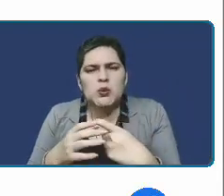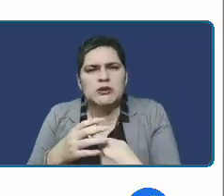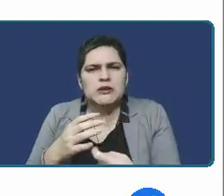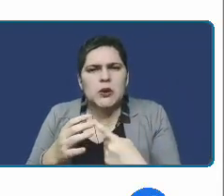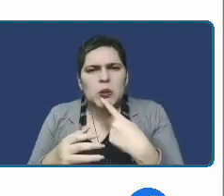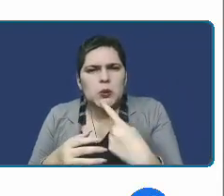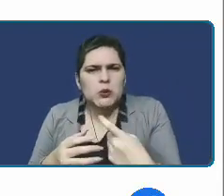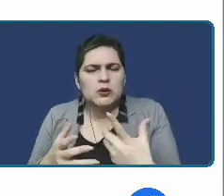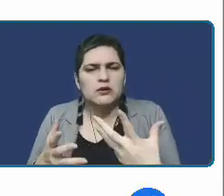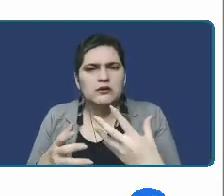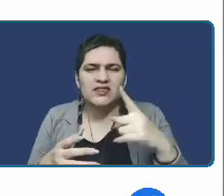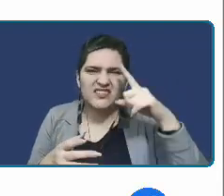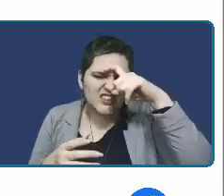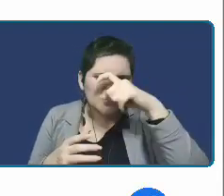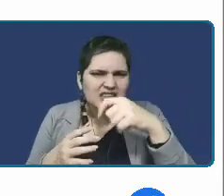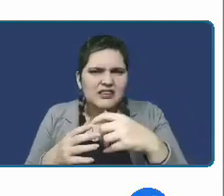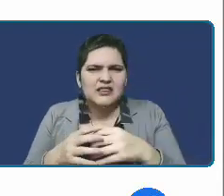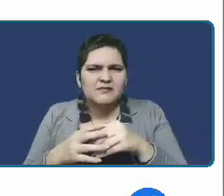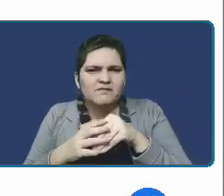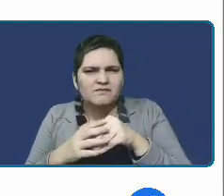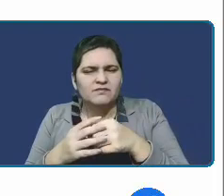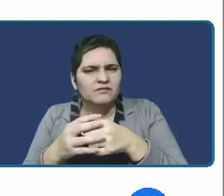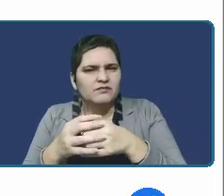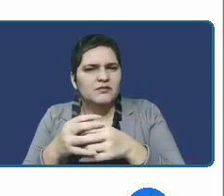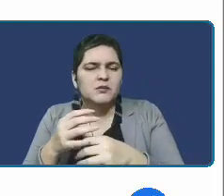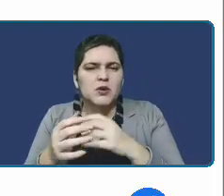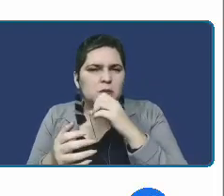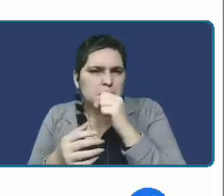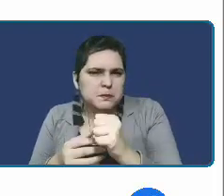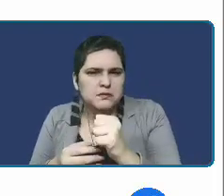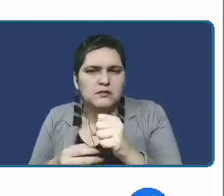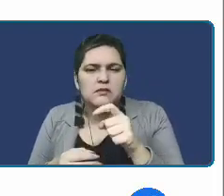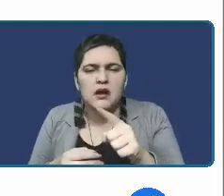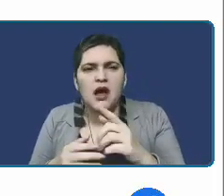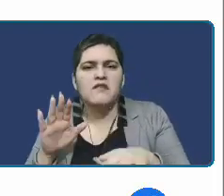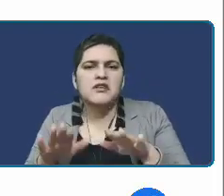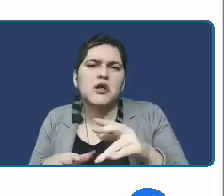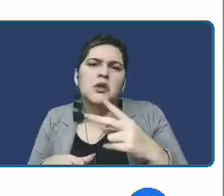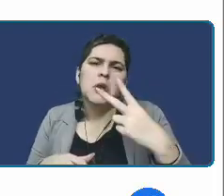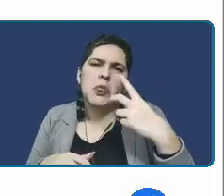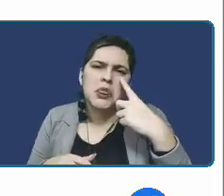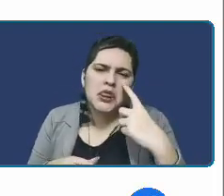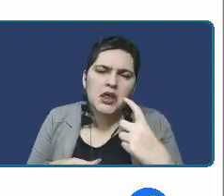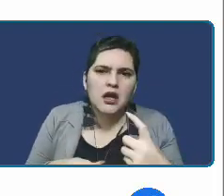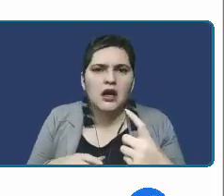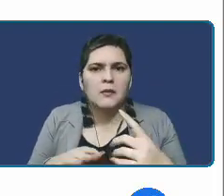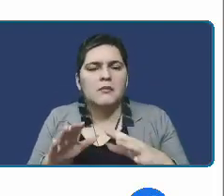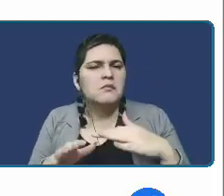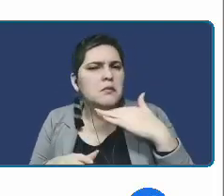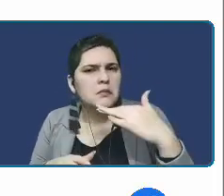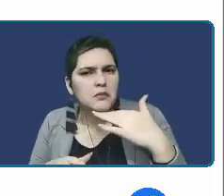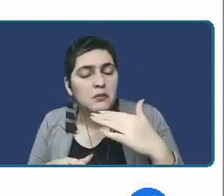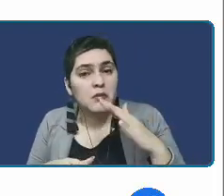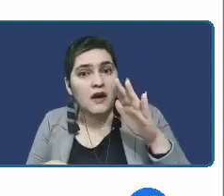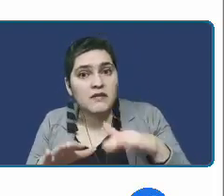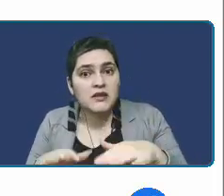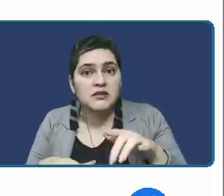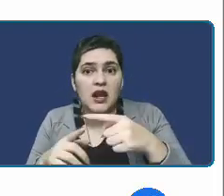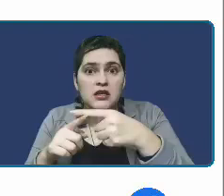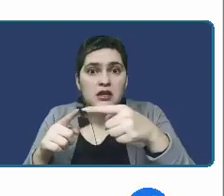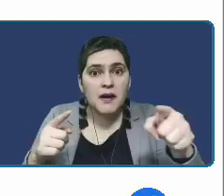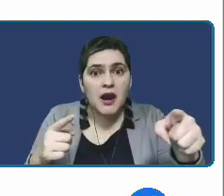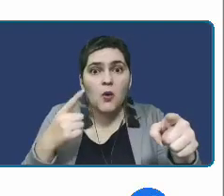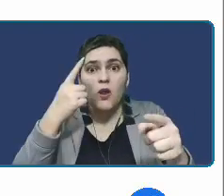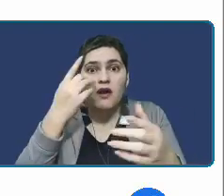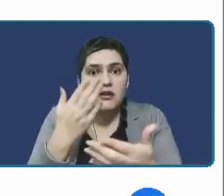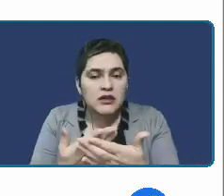evacuar, que puede ser desde muy leve, cada 2 días, hasta puede ser más severo, una vez a la semana, una vez cada 10 días, o